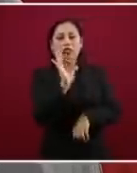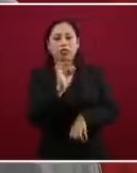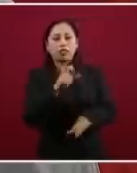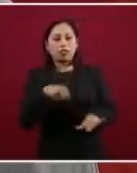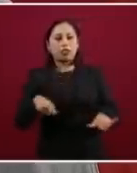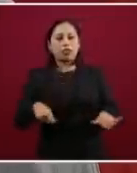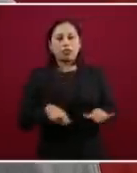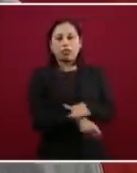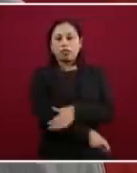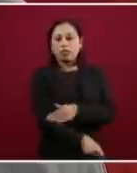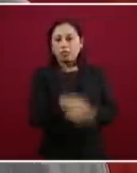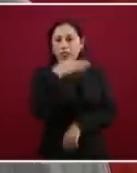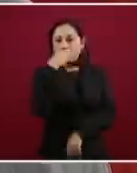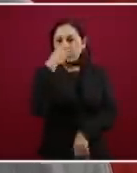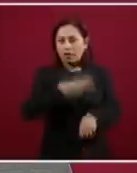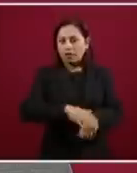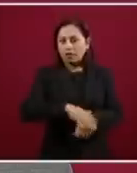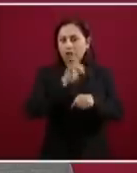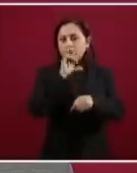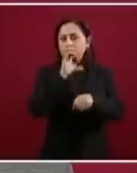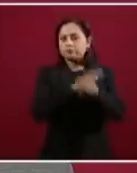el chantaje,